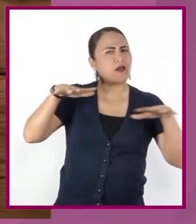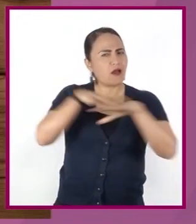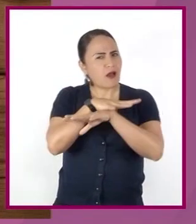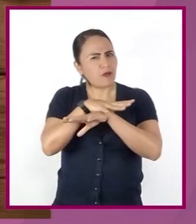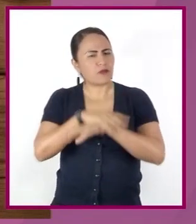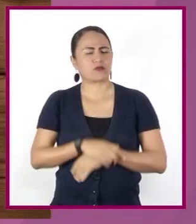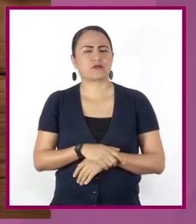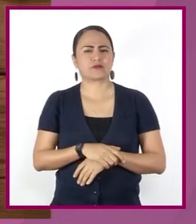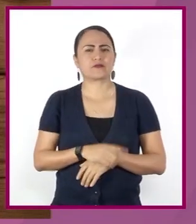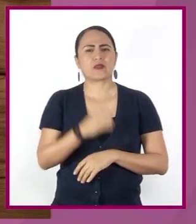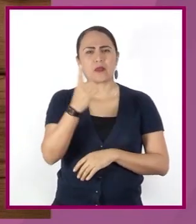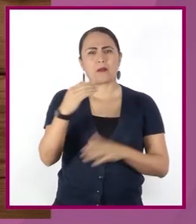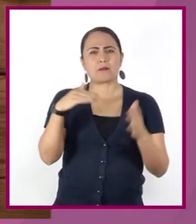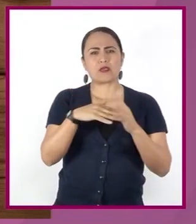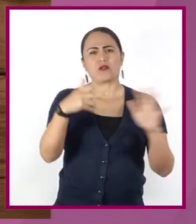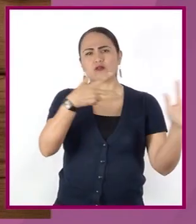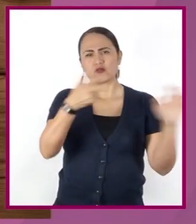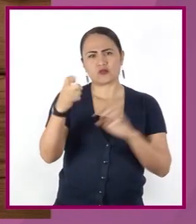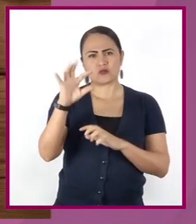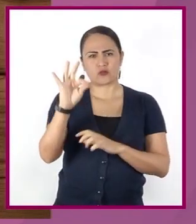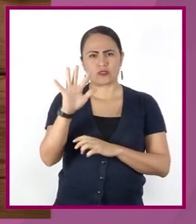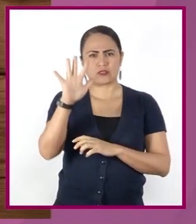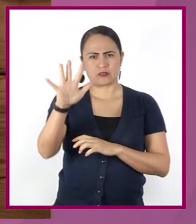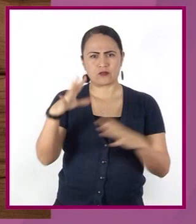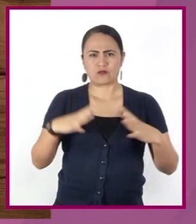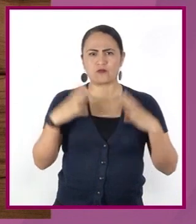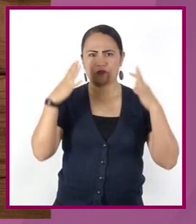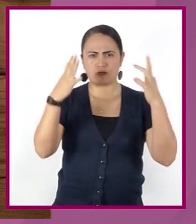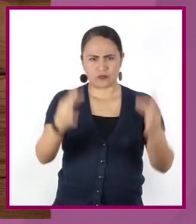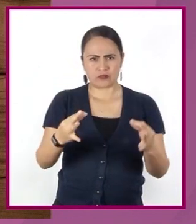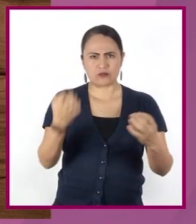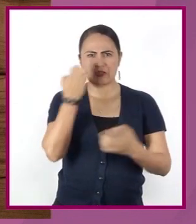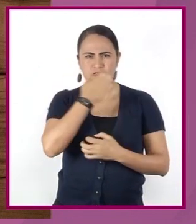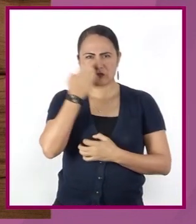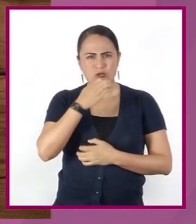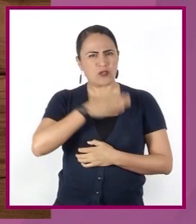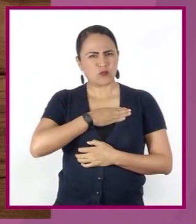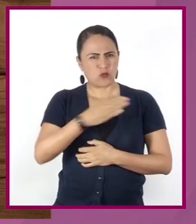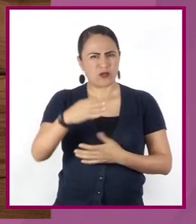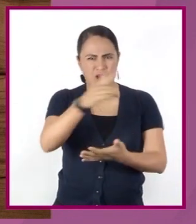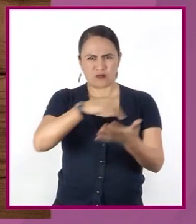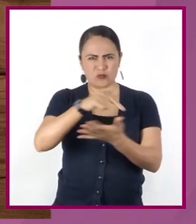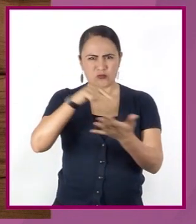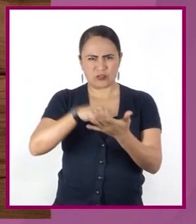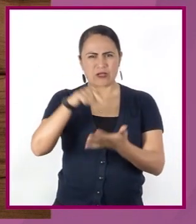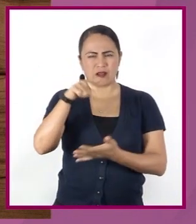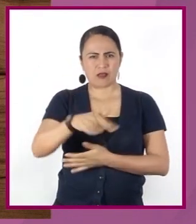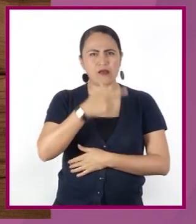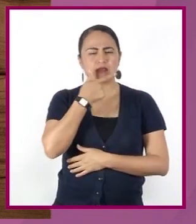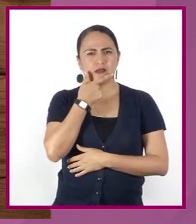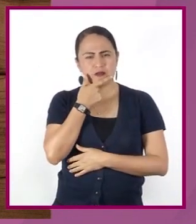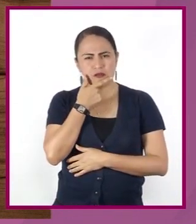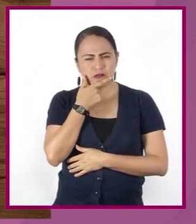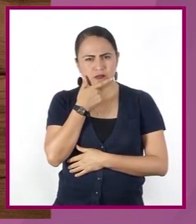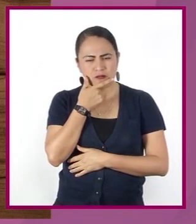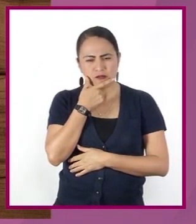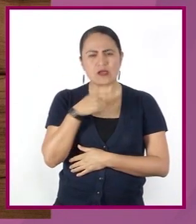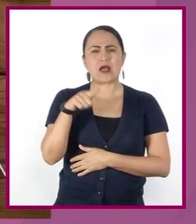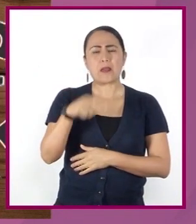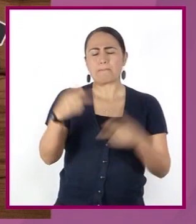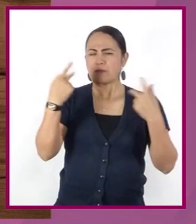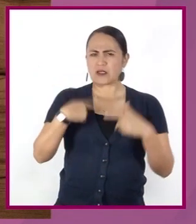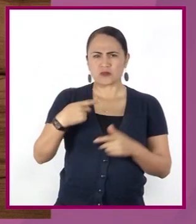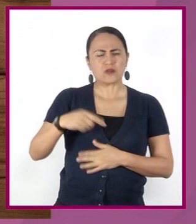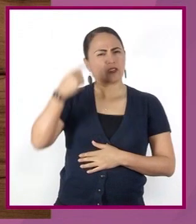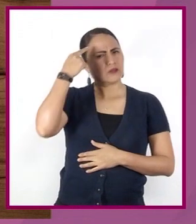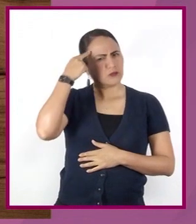En 1845, la fundación de buenas escuelas locales en Nueva Inglaterra, a cargo de personas sensatas